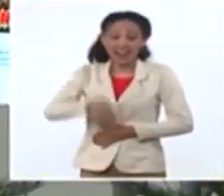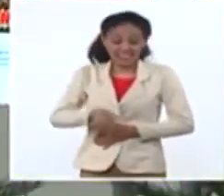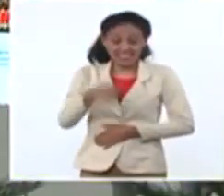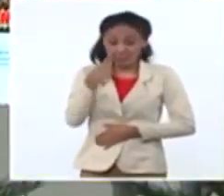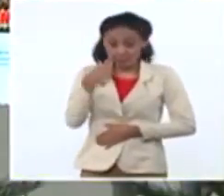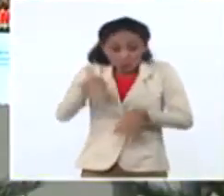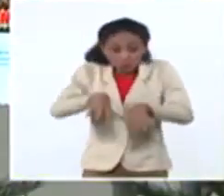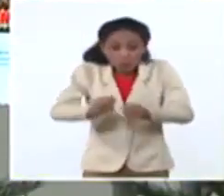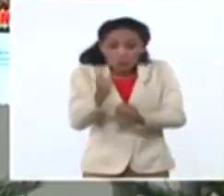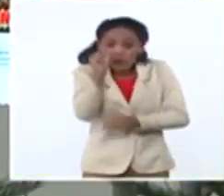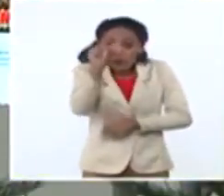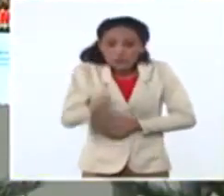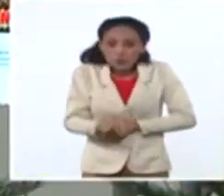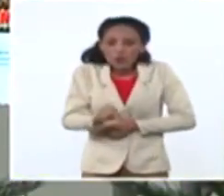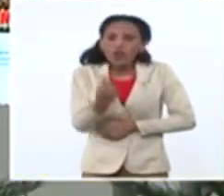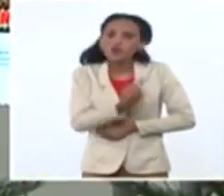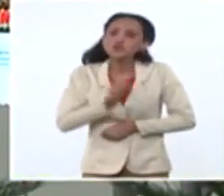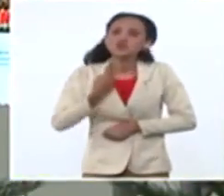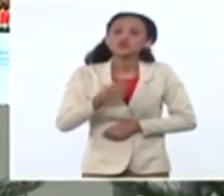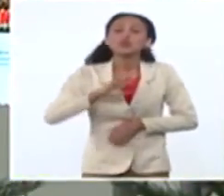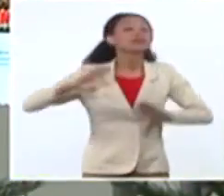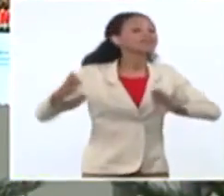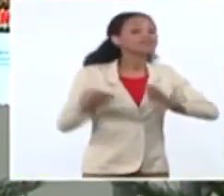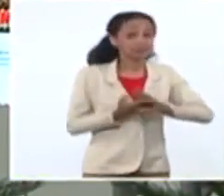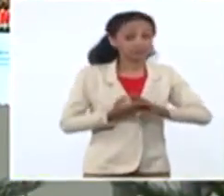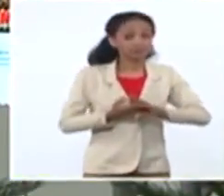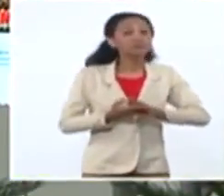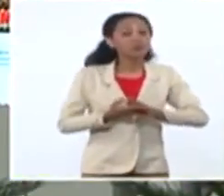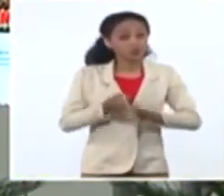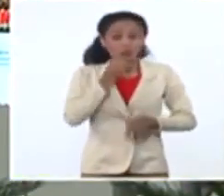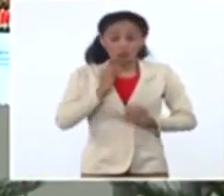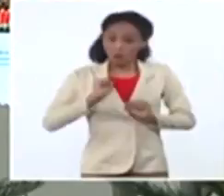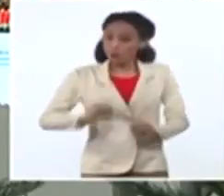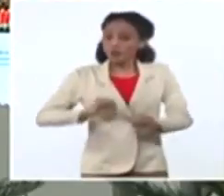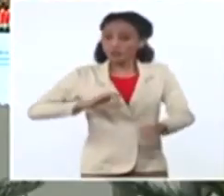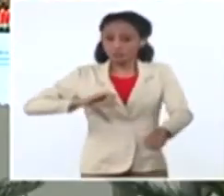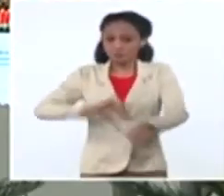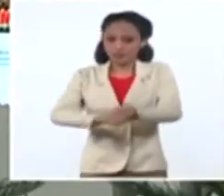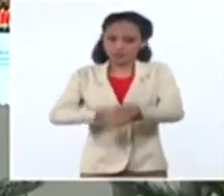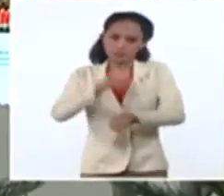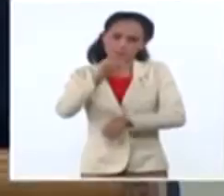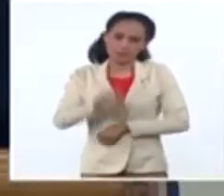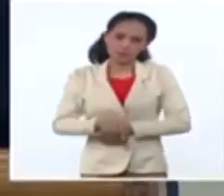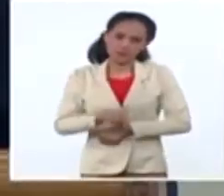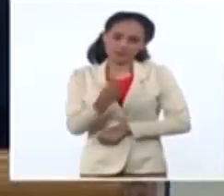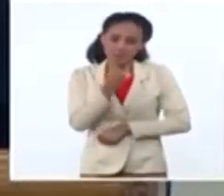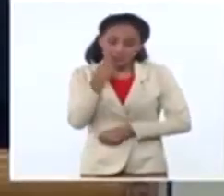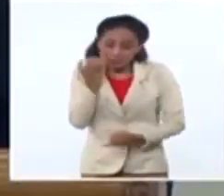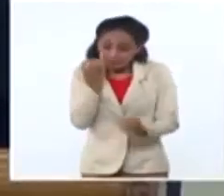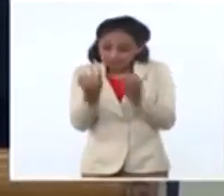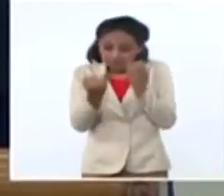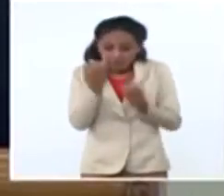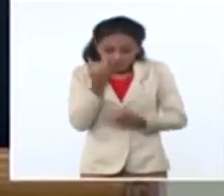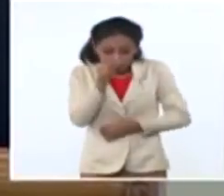extremas de privación de libertad. No hay acciones